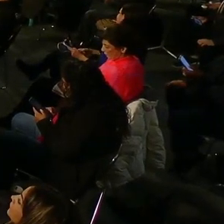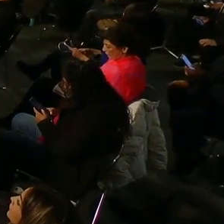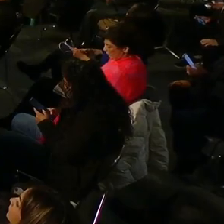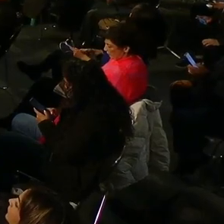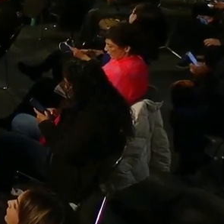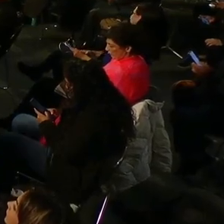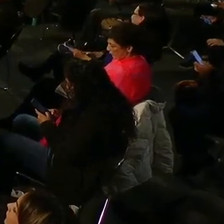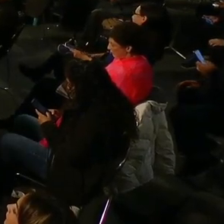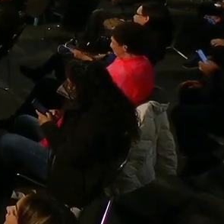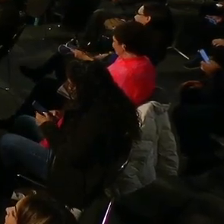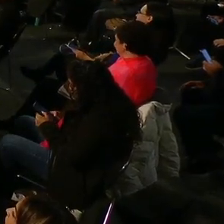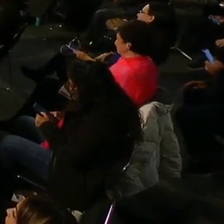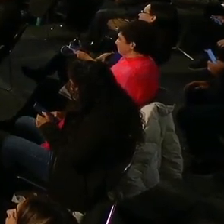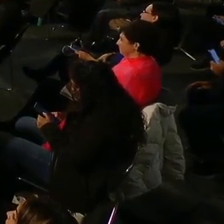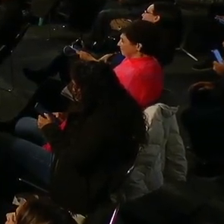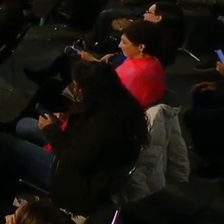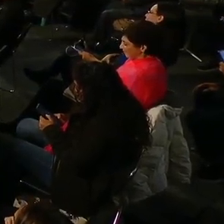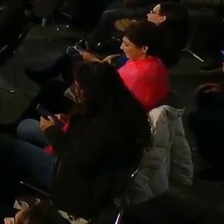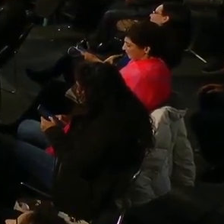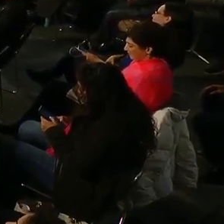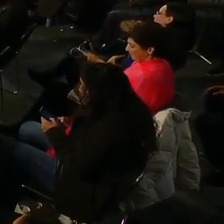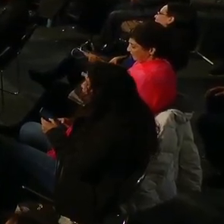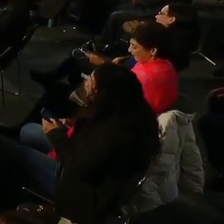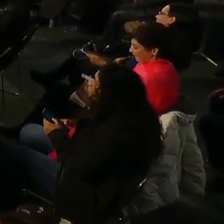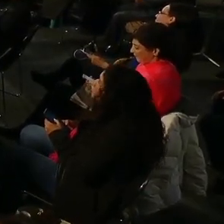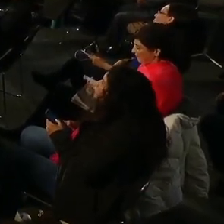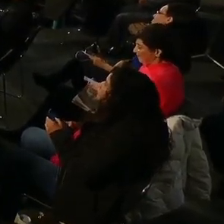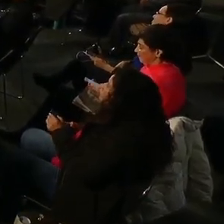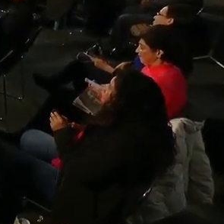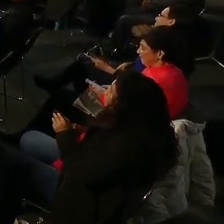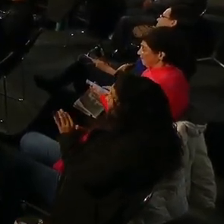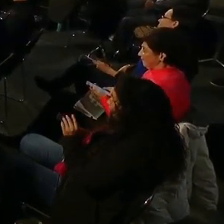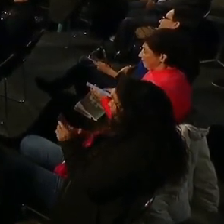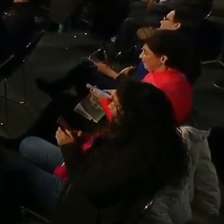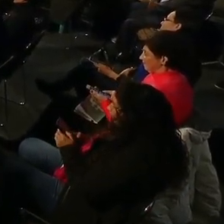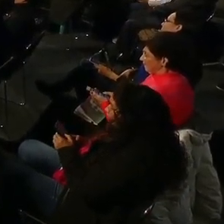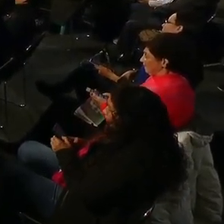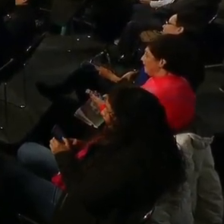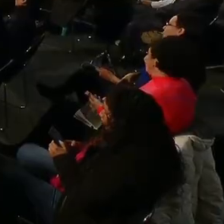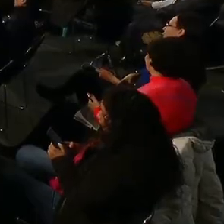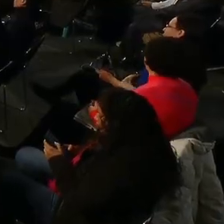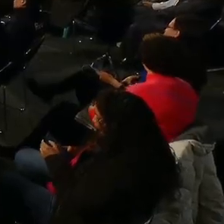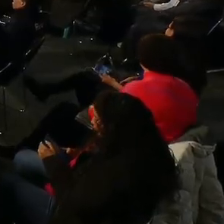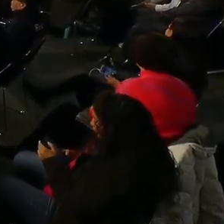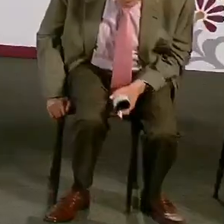Muchas gracias a todas y todos. Hasta luego.